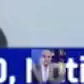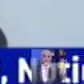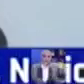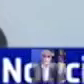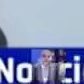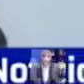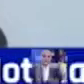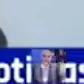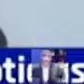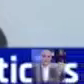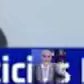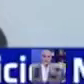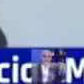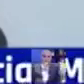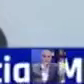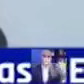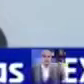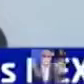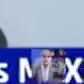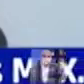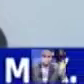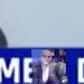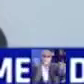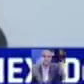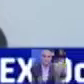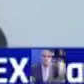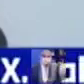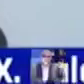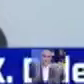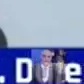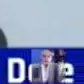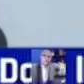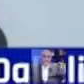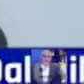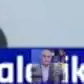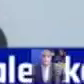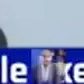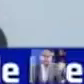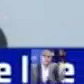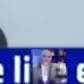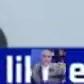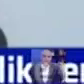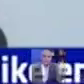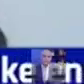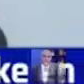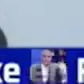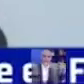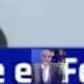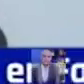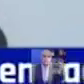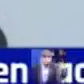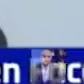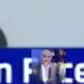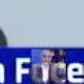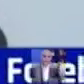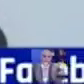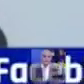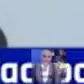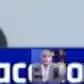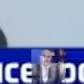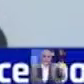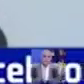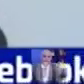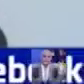Regeneración MX, donde estamos dando a conocer pues muchísimas investigaciones que están dejando a la víbora